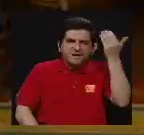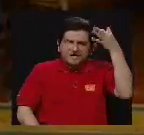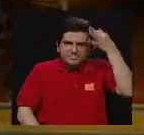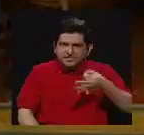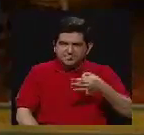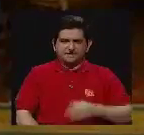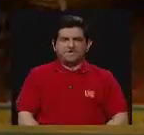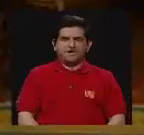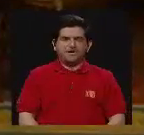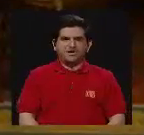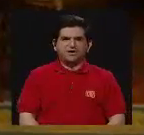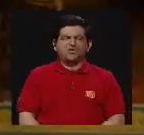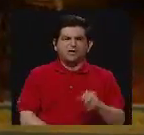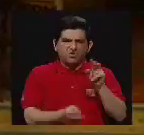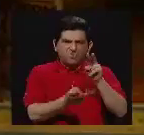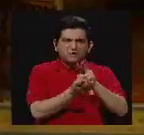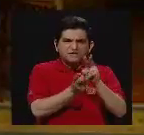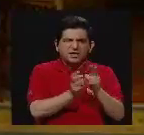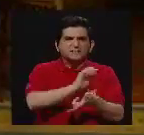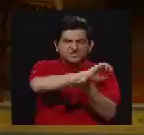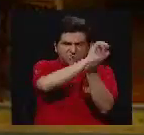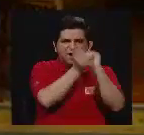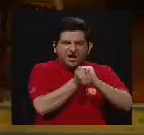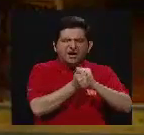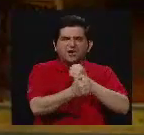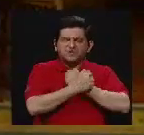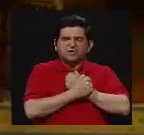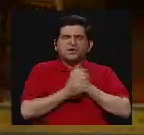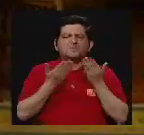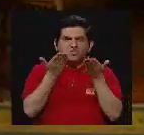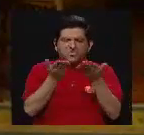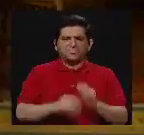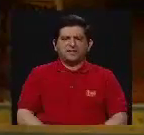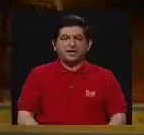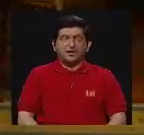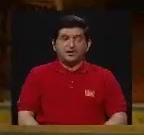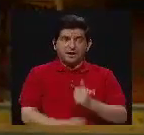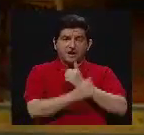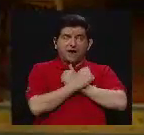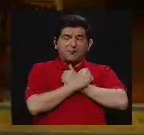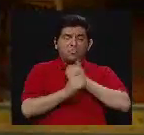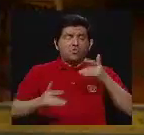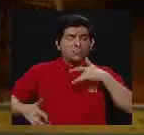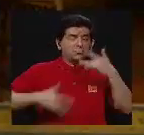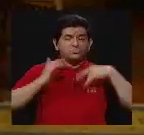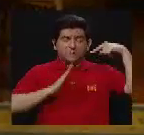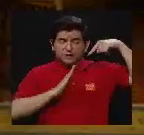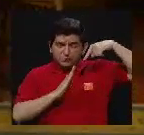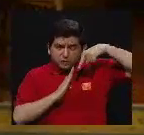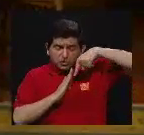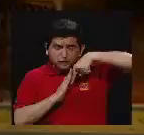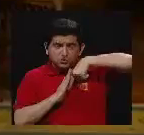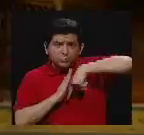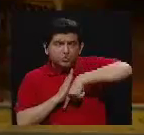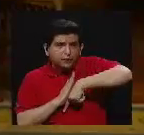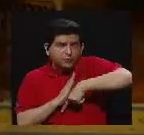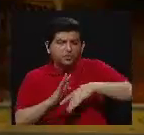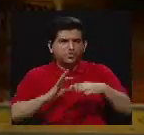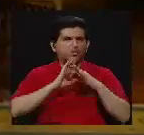fácil dar sexo a cambio de amor, porque el amor es un sentimiento mucho más profundo que tiene que